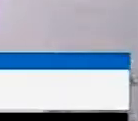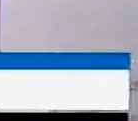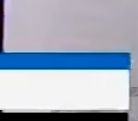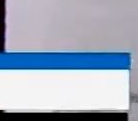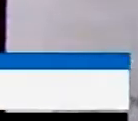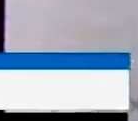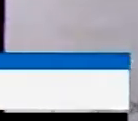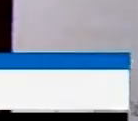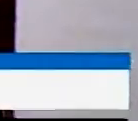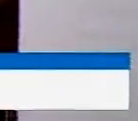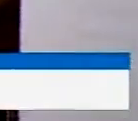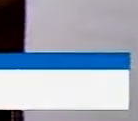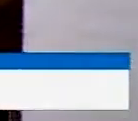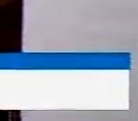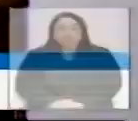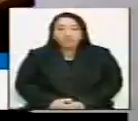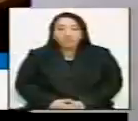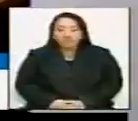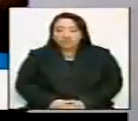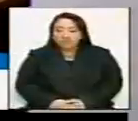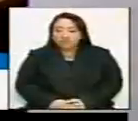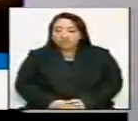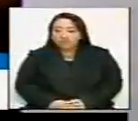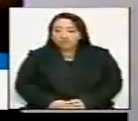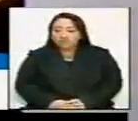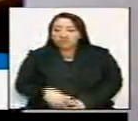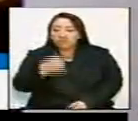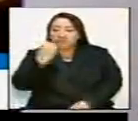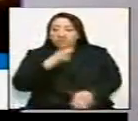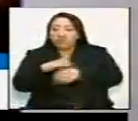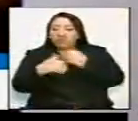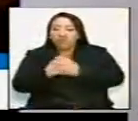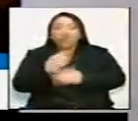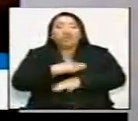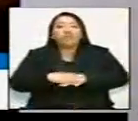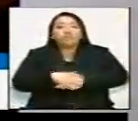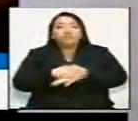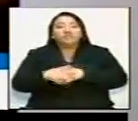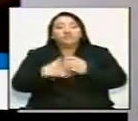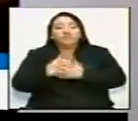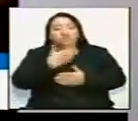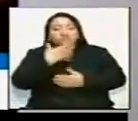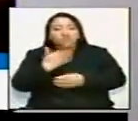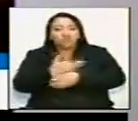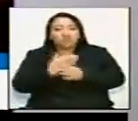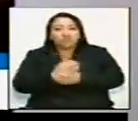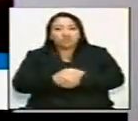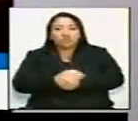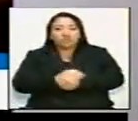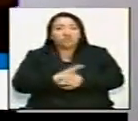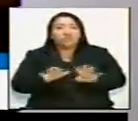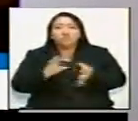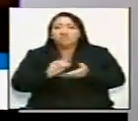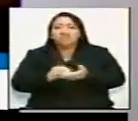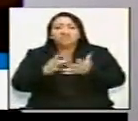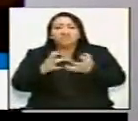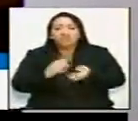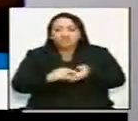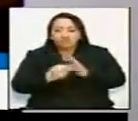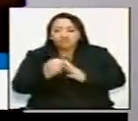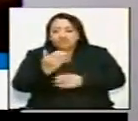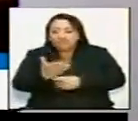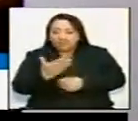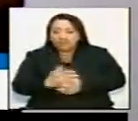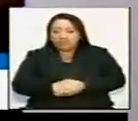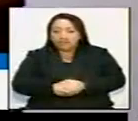permitir señalar esa ruta, ver los arreglos institucionales y trabajar de la mejor manera. Sin más, quiero pedirle